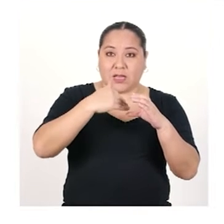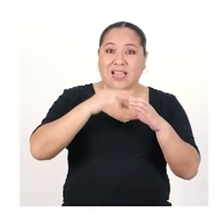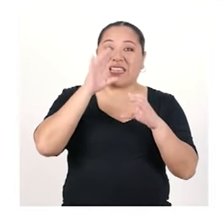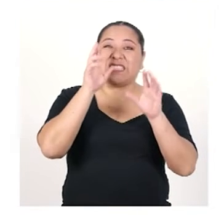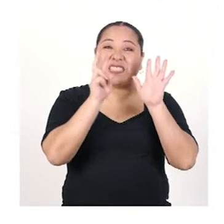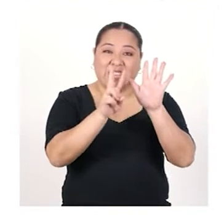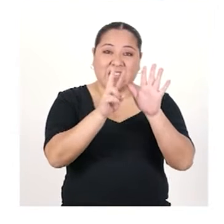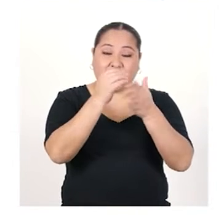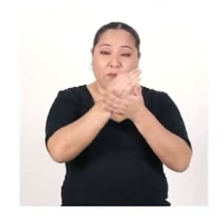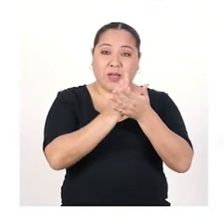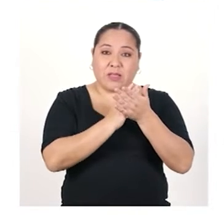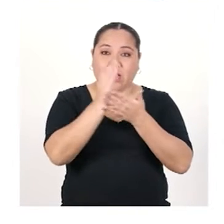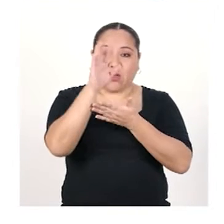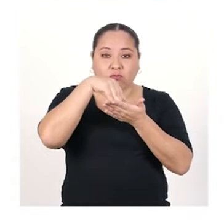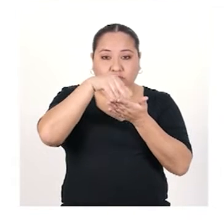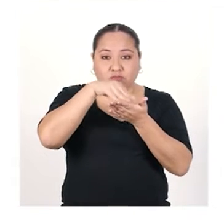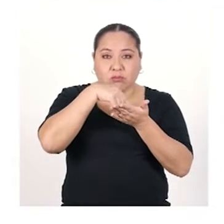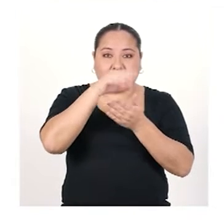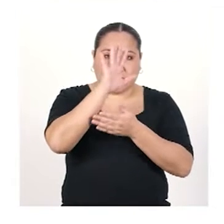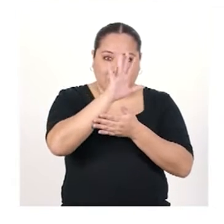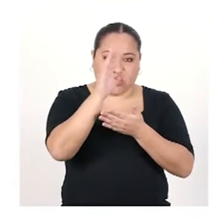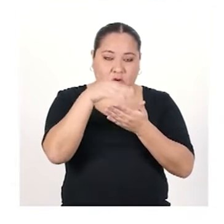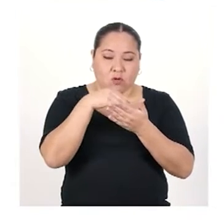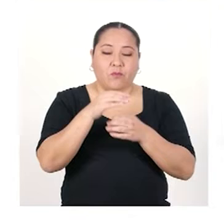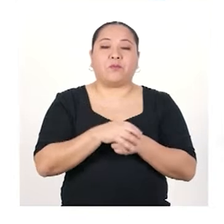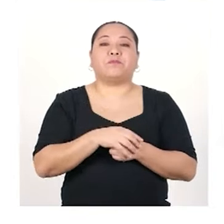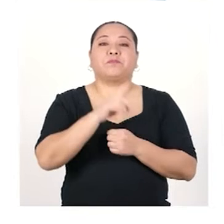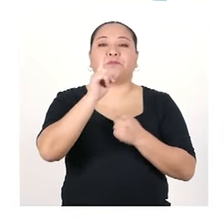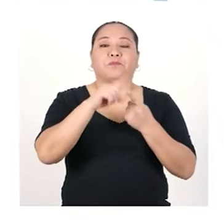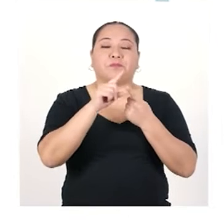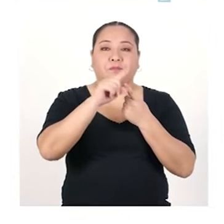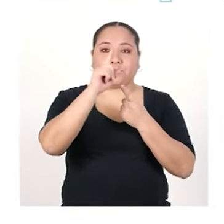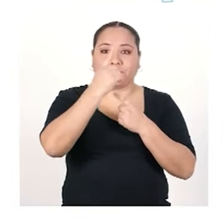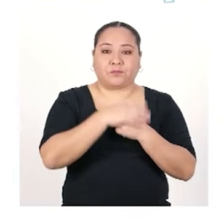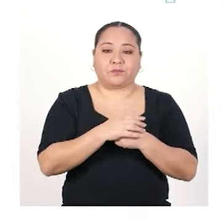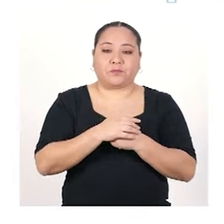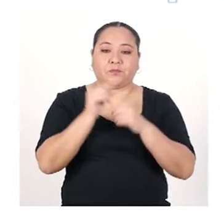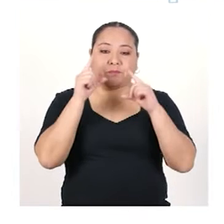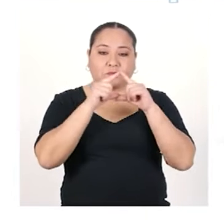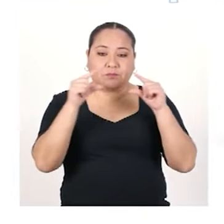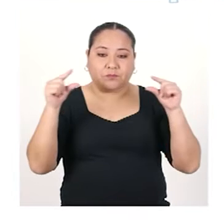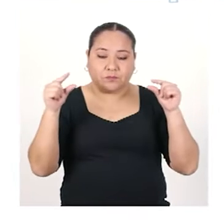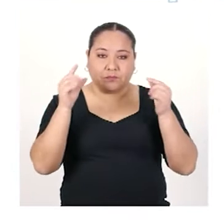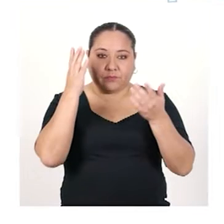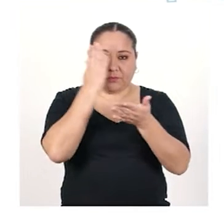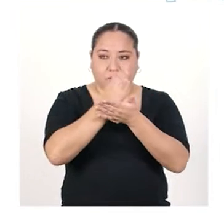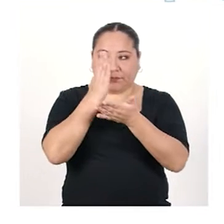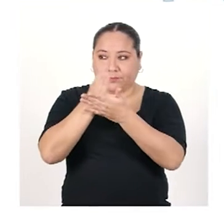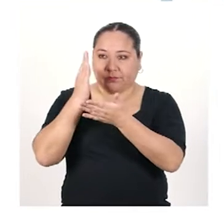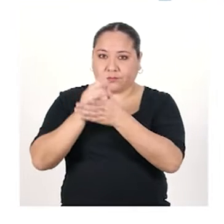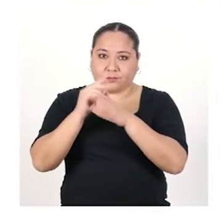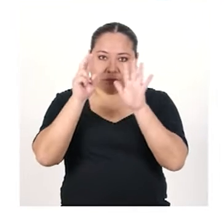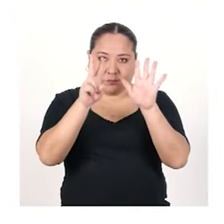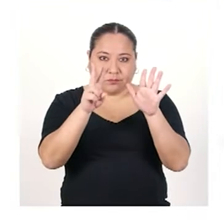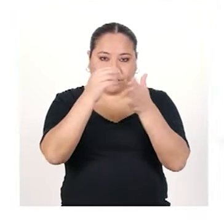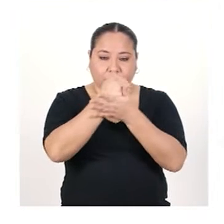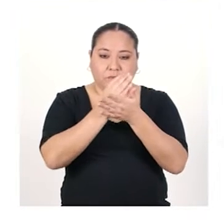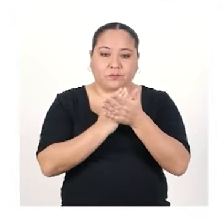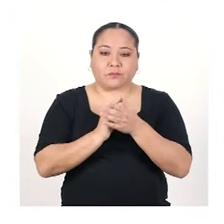sombrear 5 partes cualesquiera. Primer paso, dividimos una unidad en 7 partes